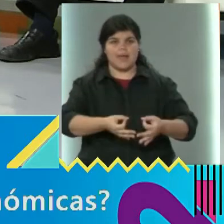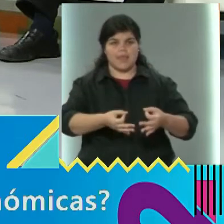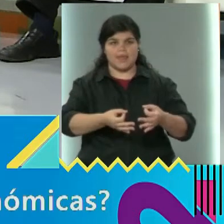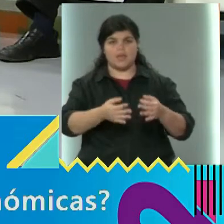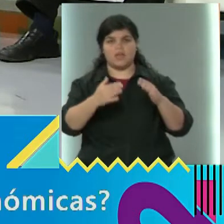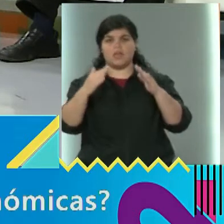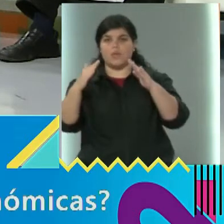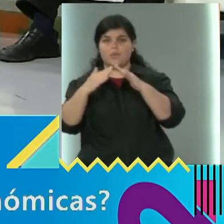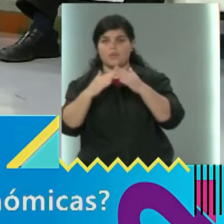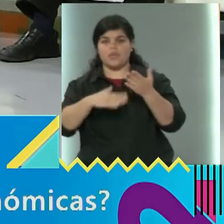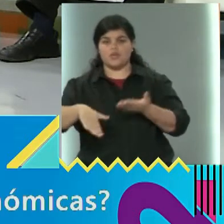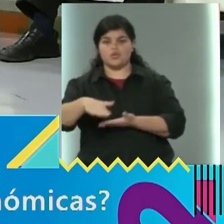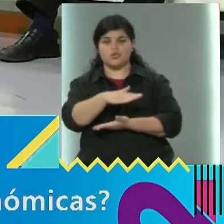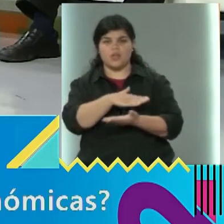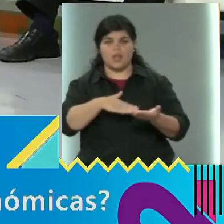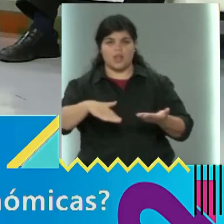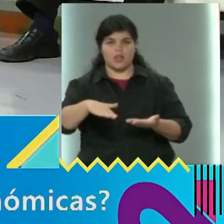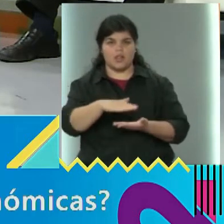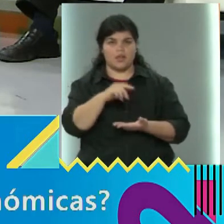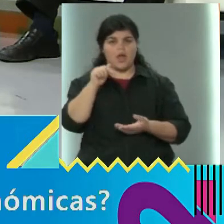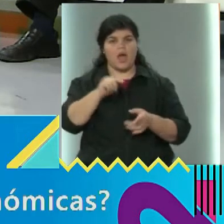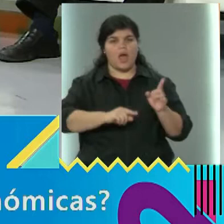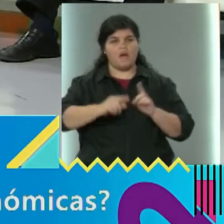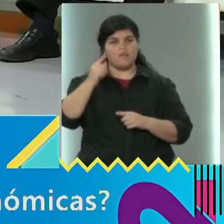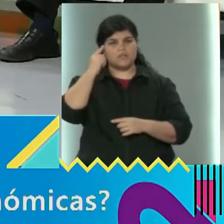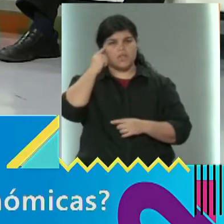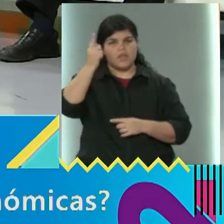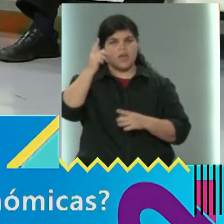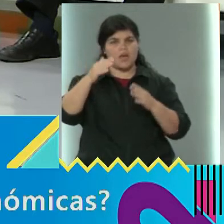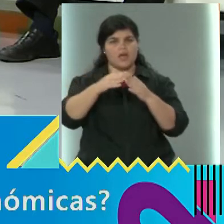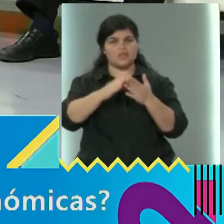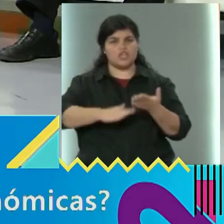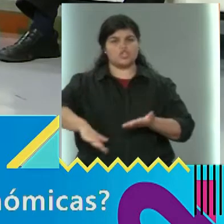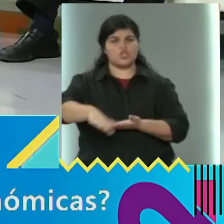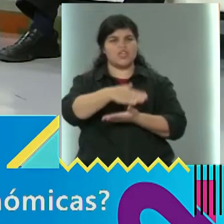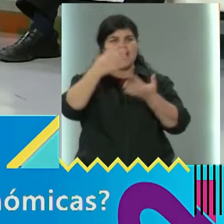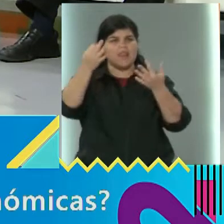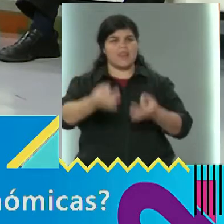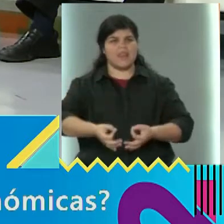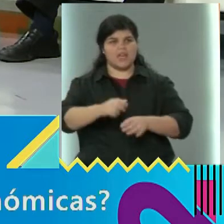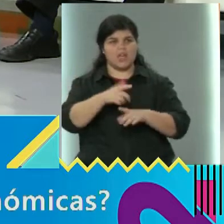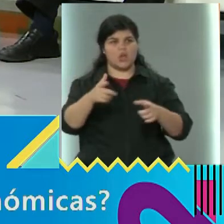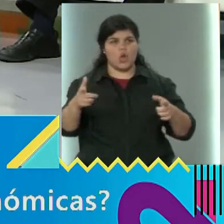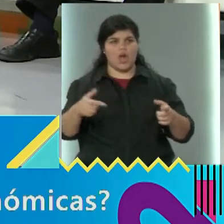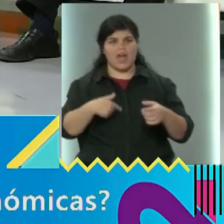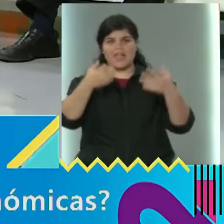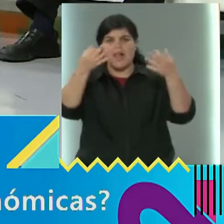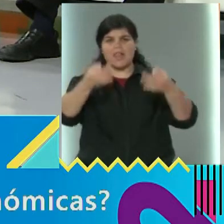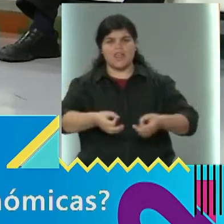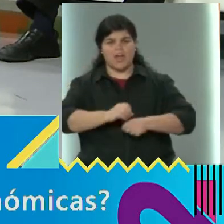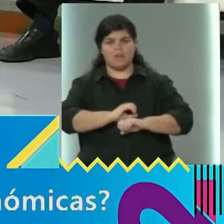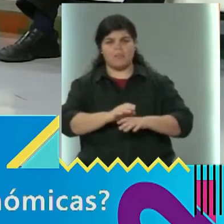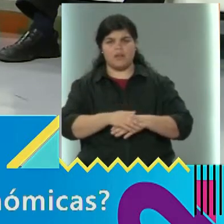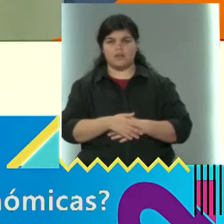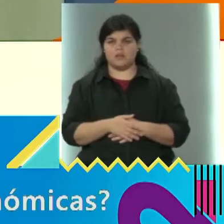mismo párrafo, podríamos decir. Y a veces se tiene esta idea de, bueno, una vivienda social no es digna en cuanto a su calidad. Para poder...